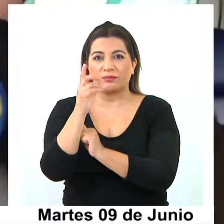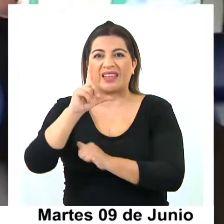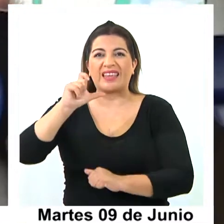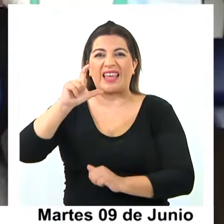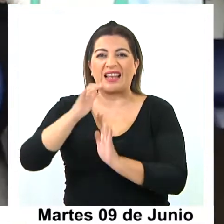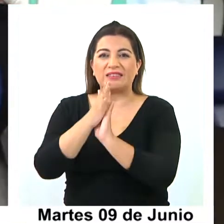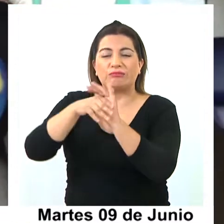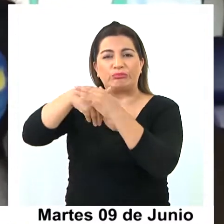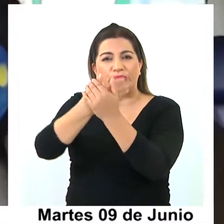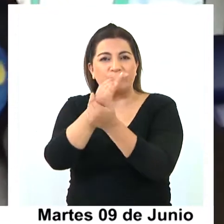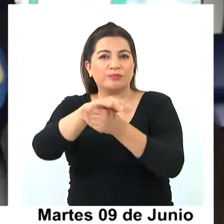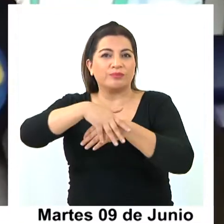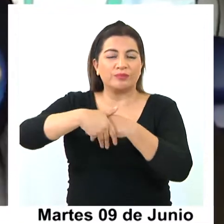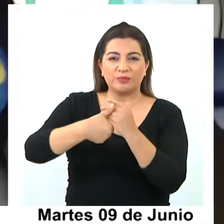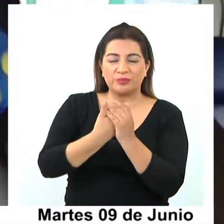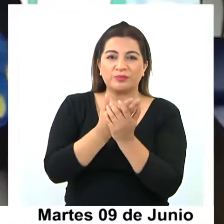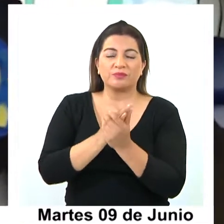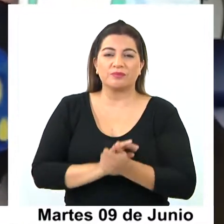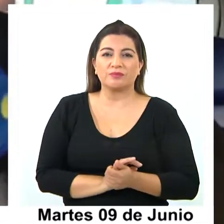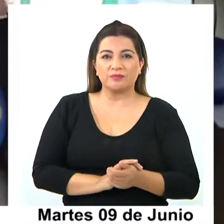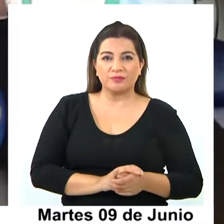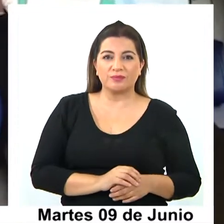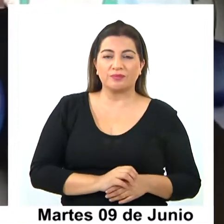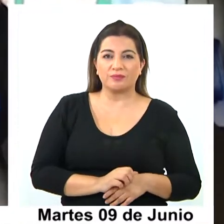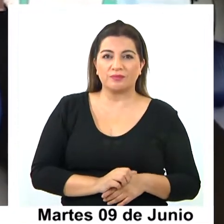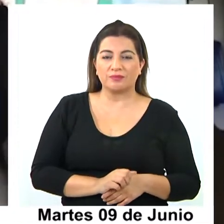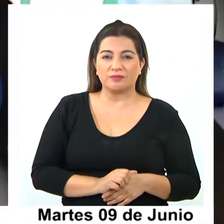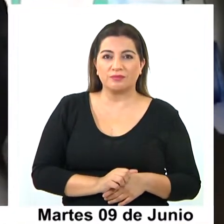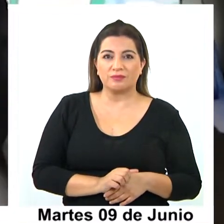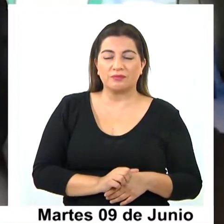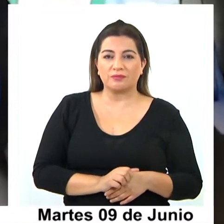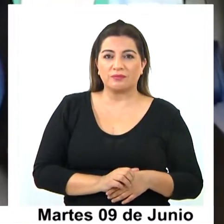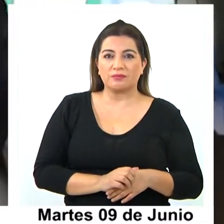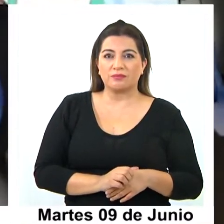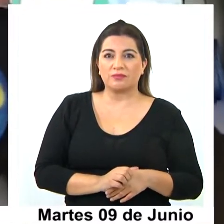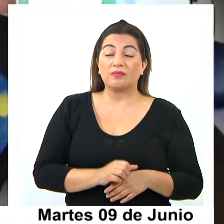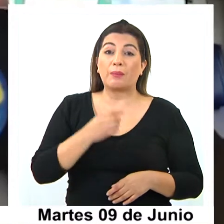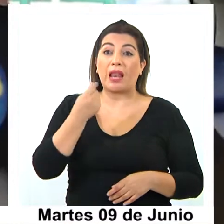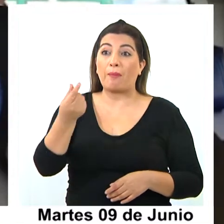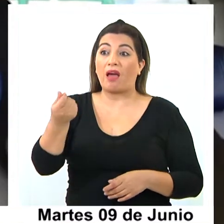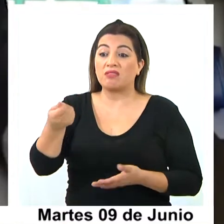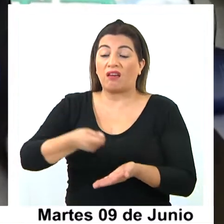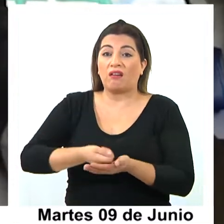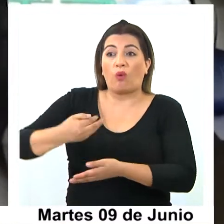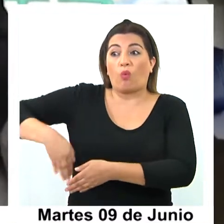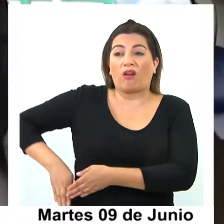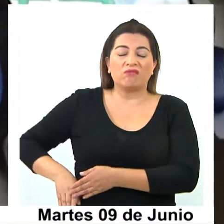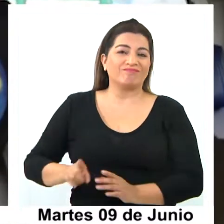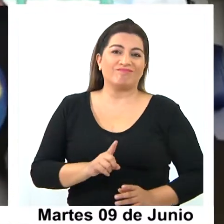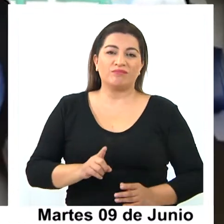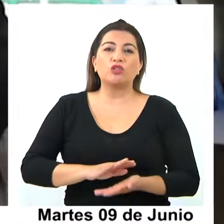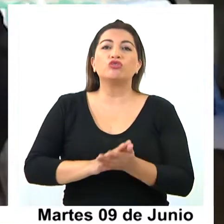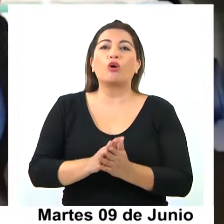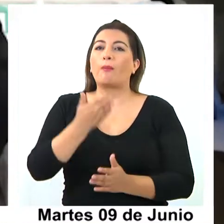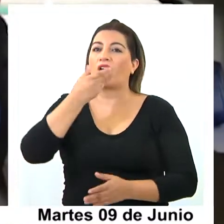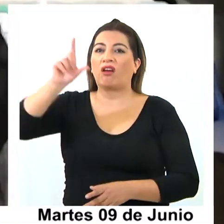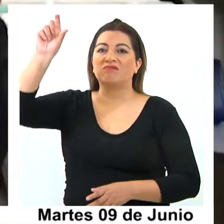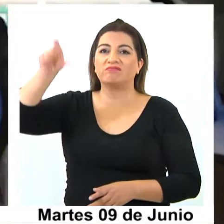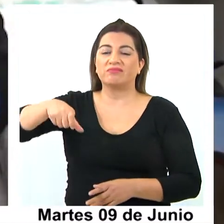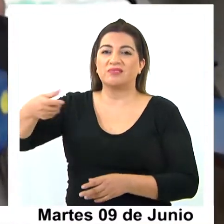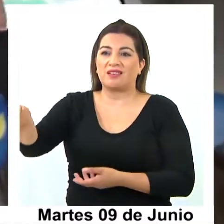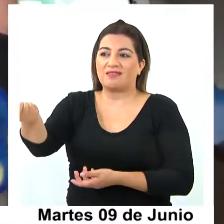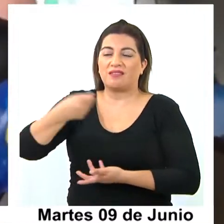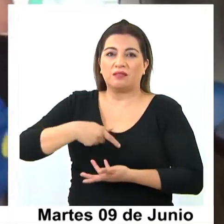alcohol gel, ¿cierto? Evitar manejar dinero en efectivo, en lo posible que todo sea transferencia